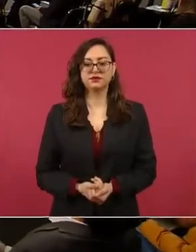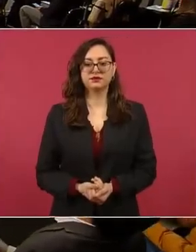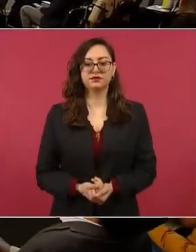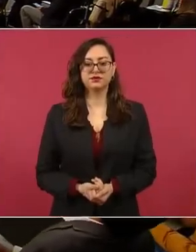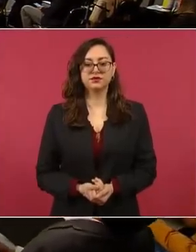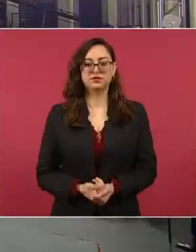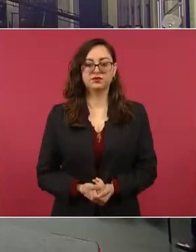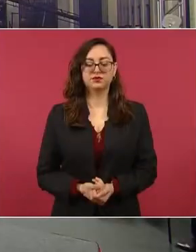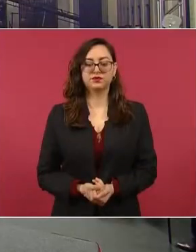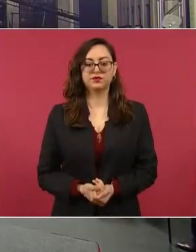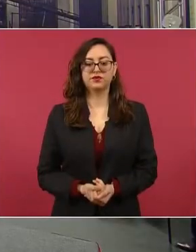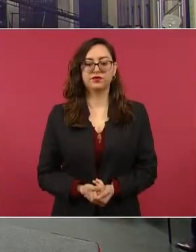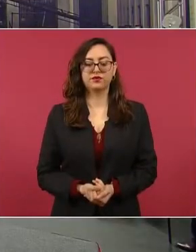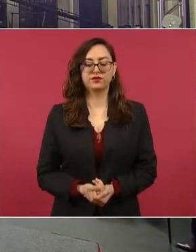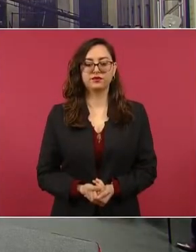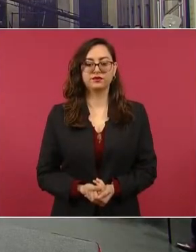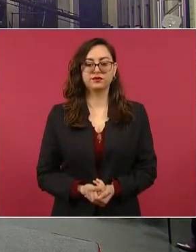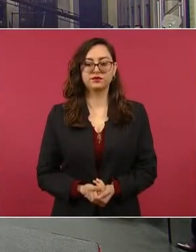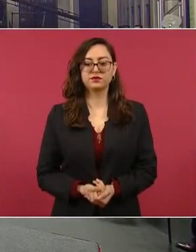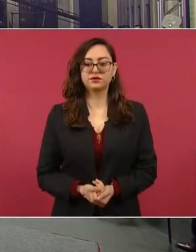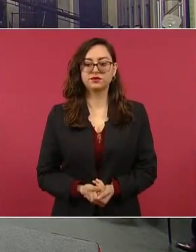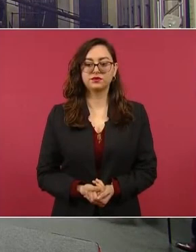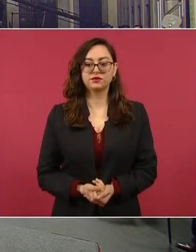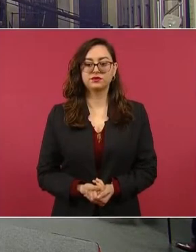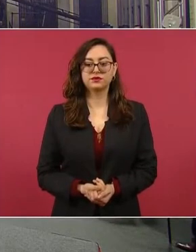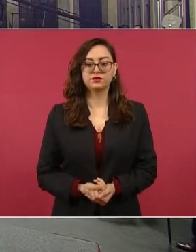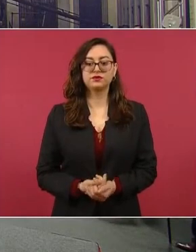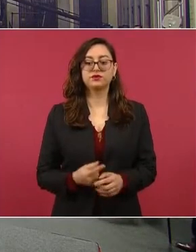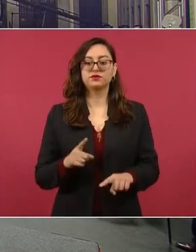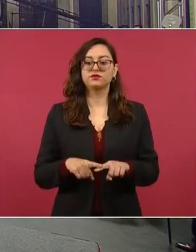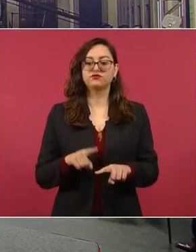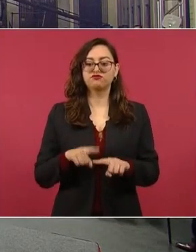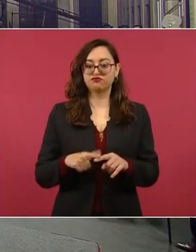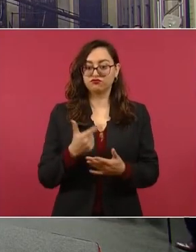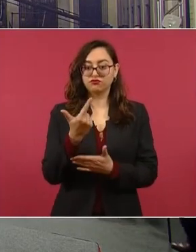¿Cómo quedamos? ¿Quedamos algunos?